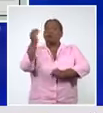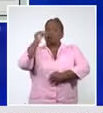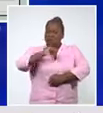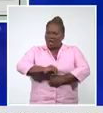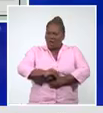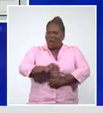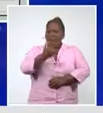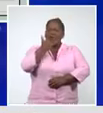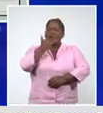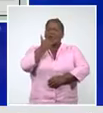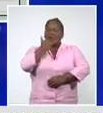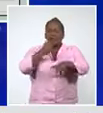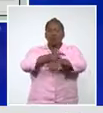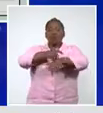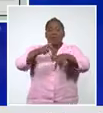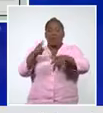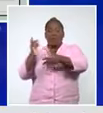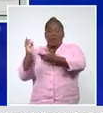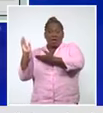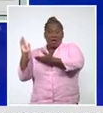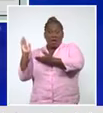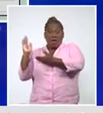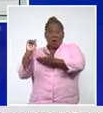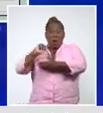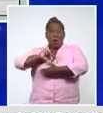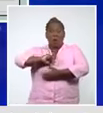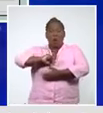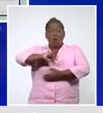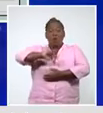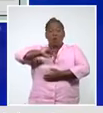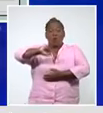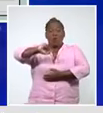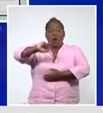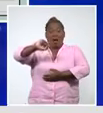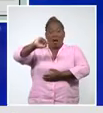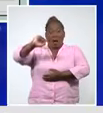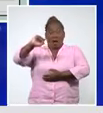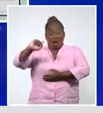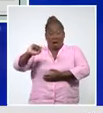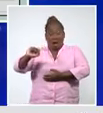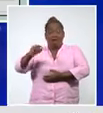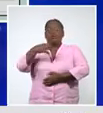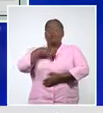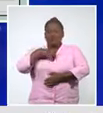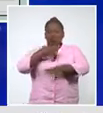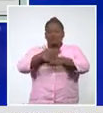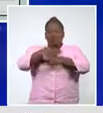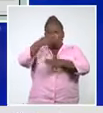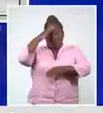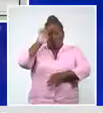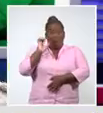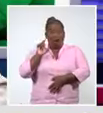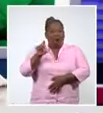en la curva, presentó esta provincia. Finalmente,